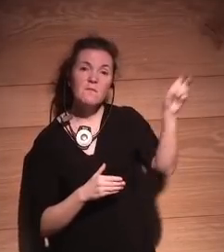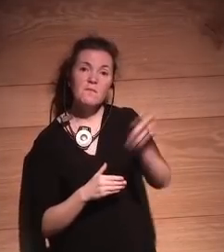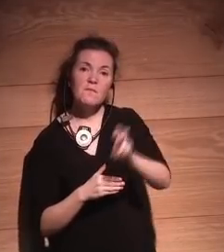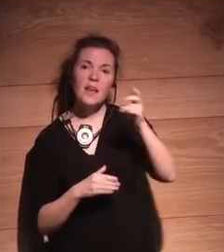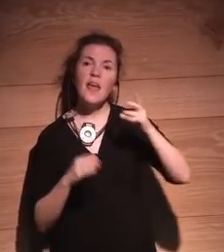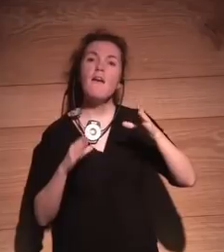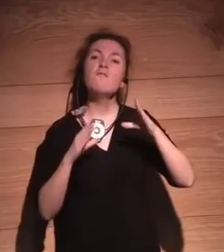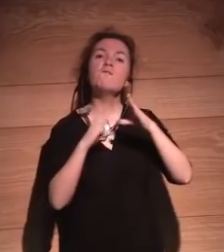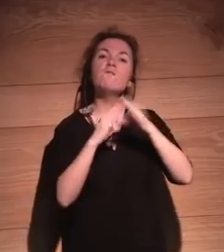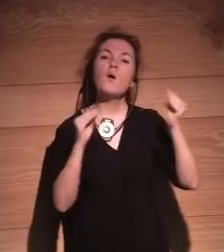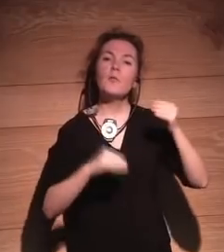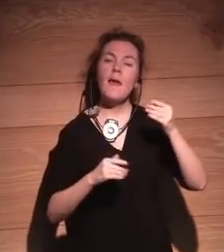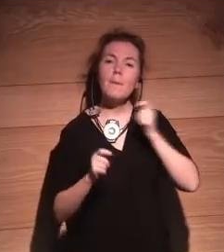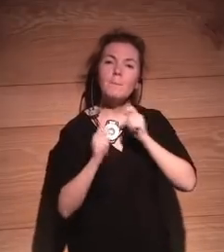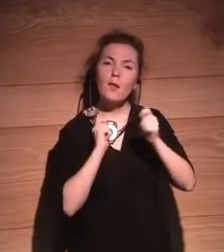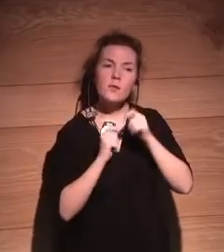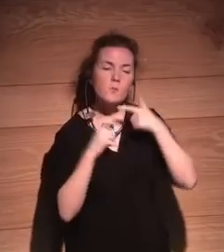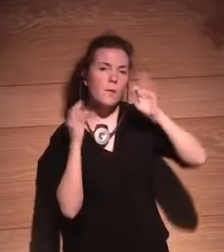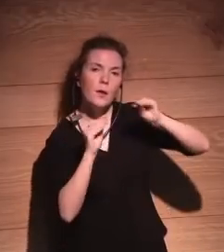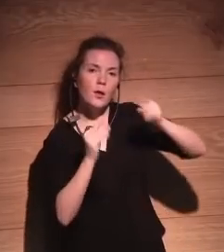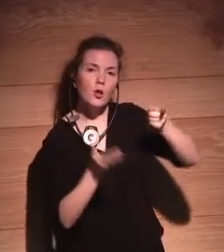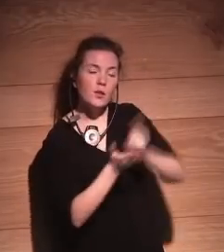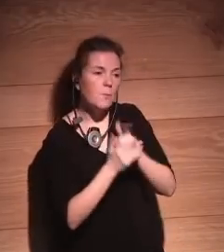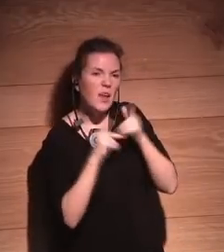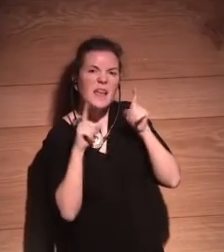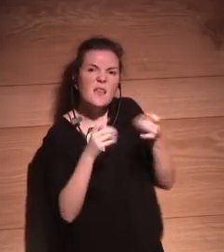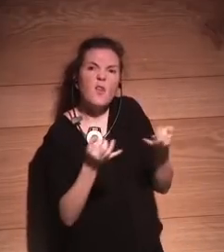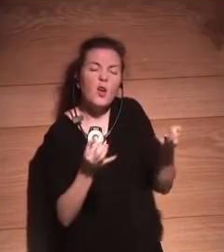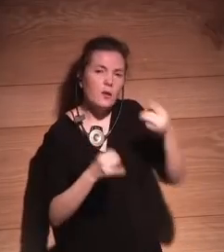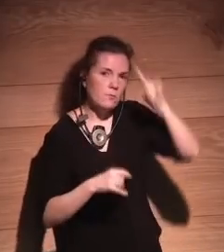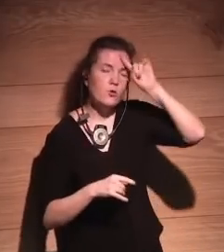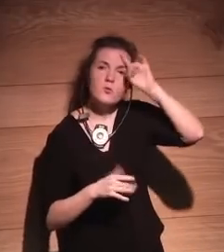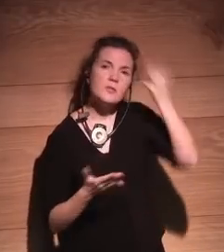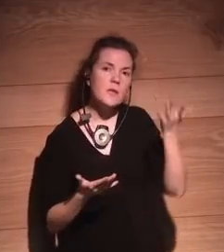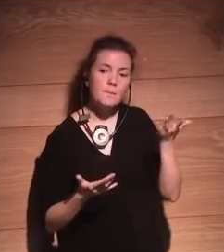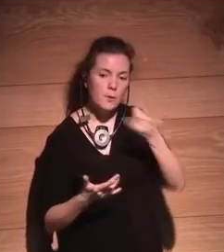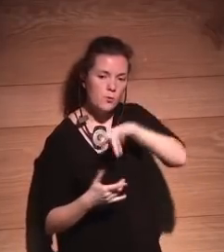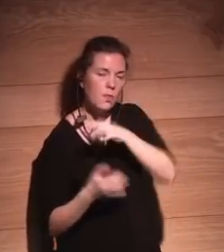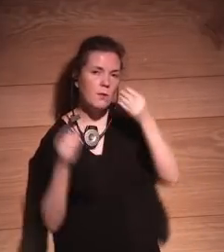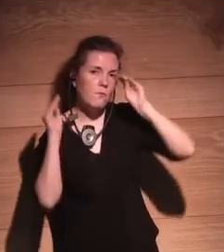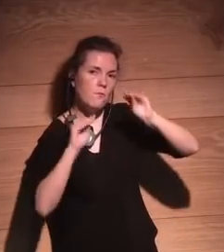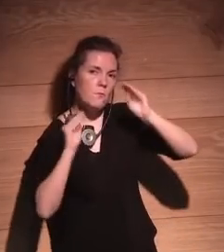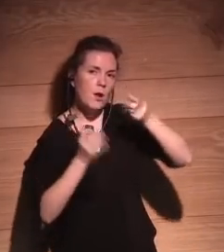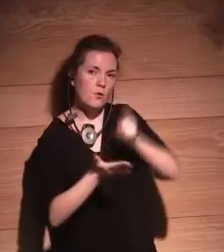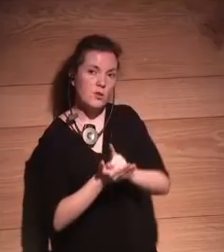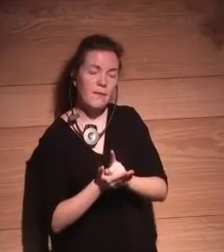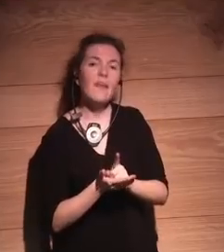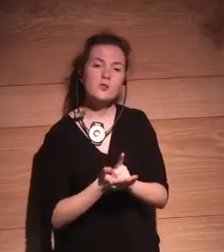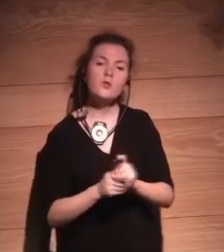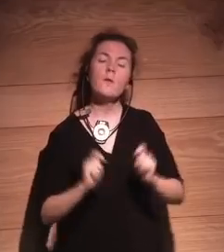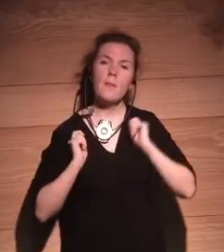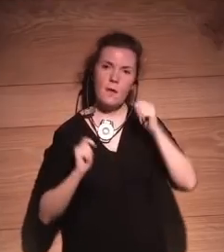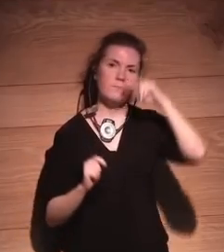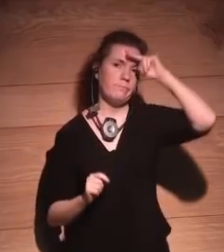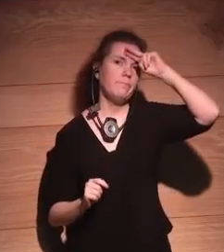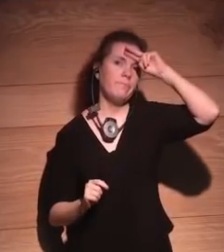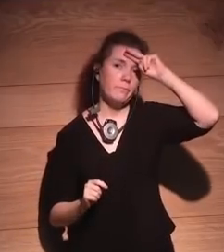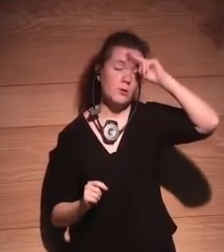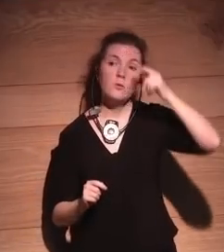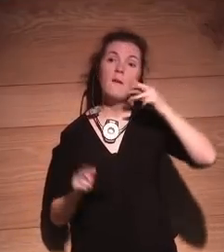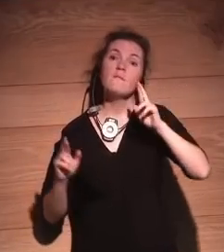las facultades de periodismo, porque yo no sé qué les habían enseñado, pero desde luego teníamos que volverlos a formar. Entonces a mí eso también me preocupa. O sea, espero que